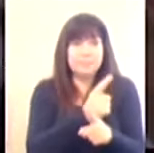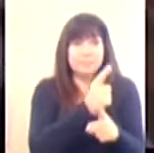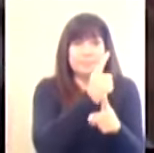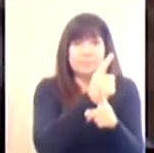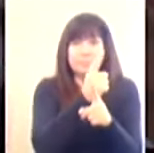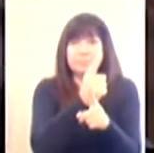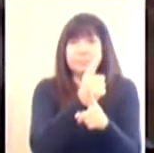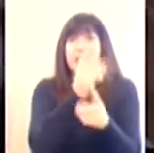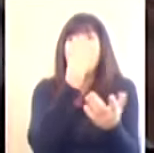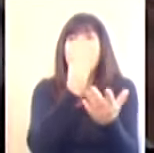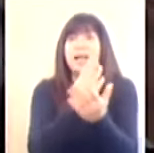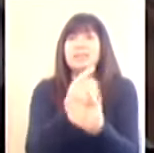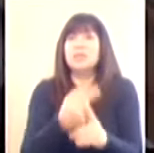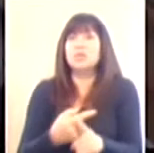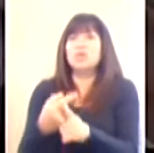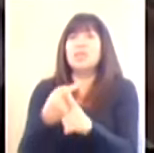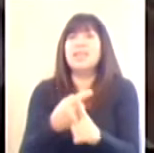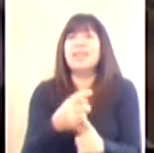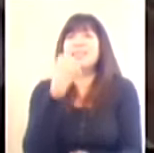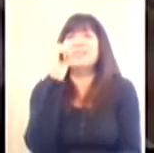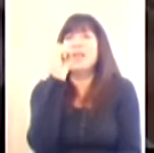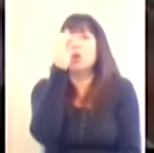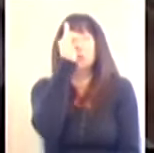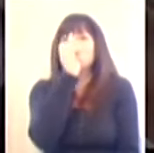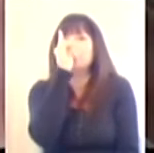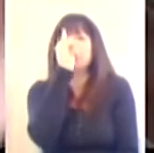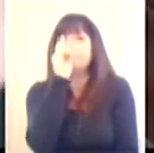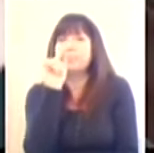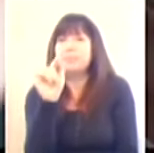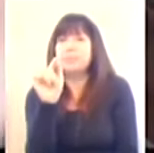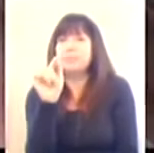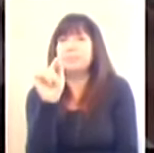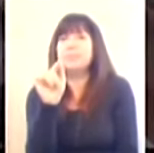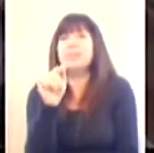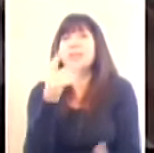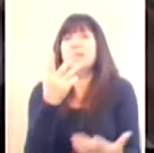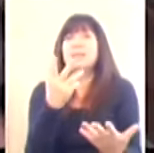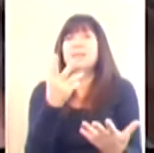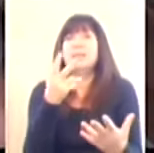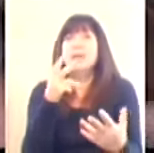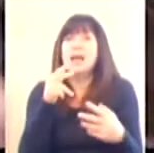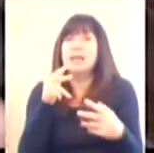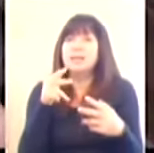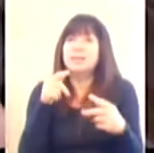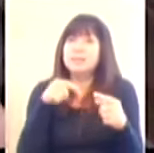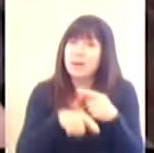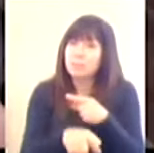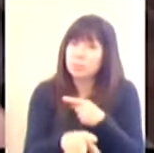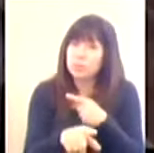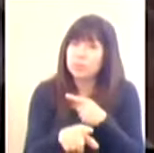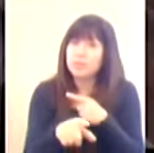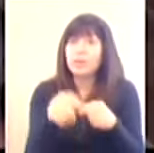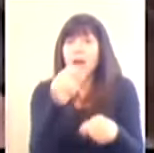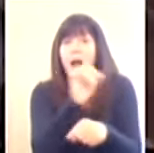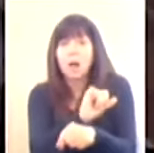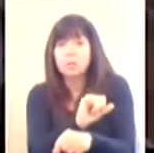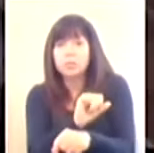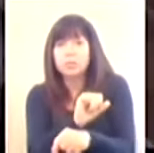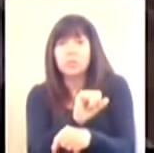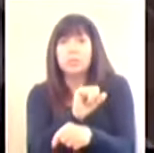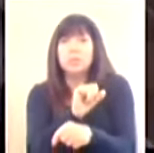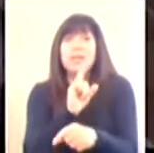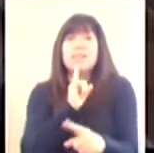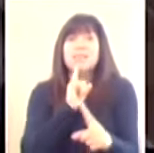sociedad cero emisiones netas. Entonces, lo que voy es que, por ejemplo, transporte terrestre liviano,